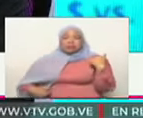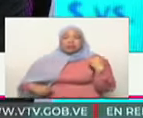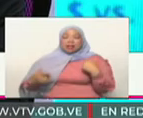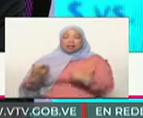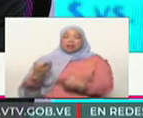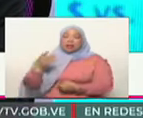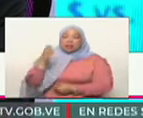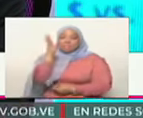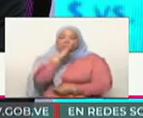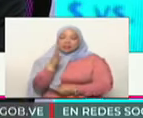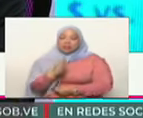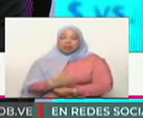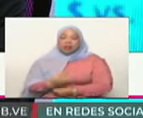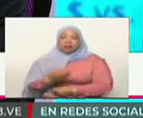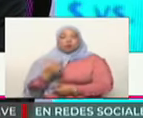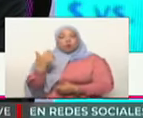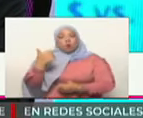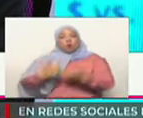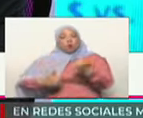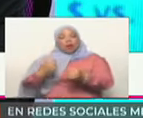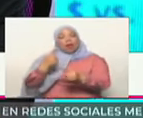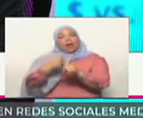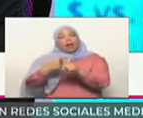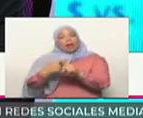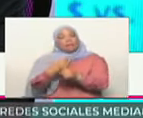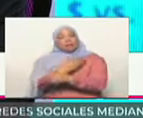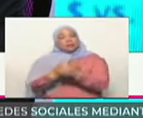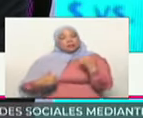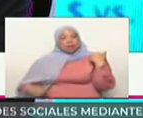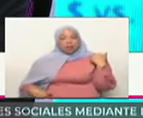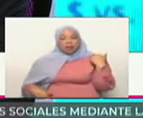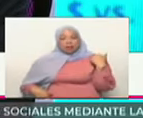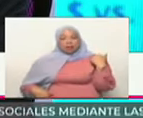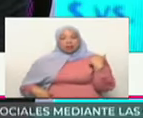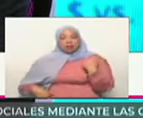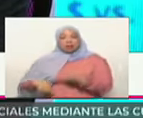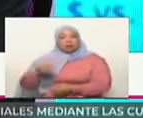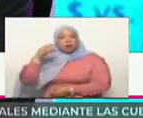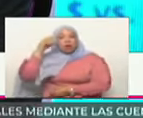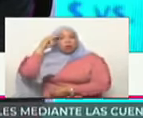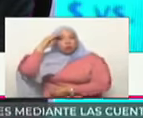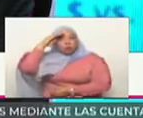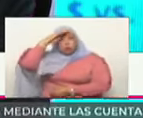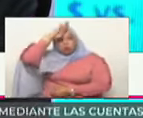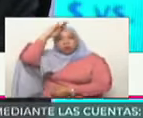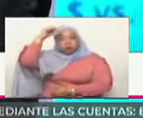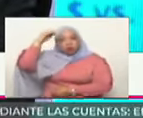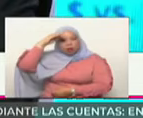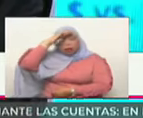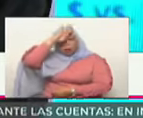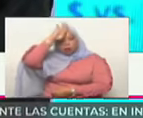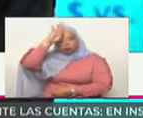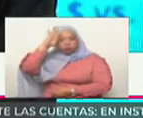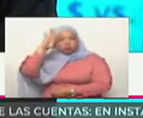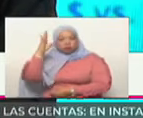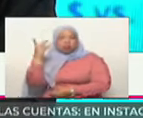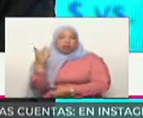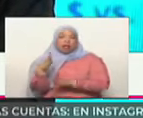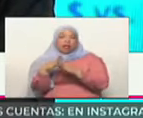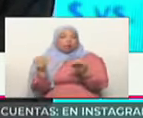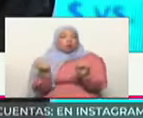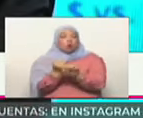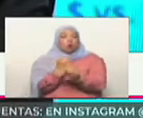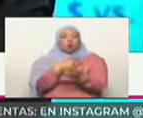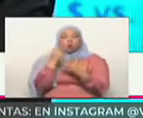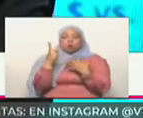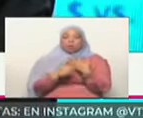Bolsonaro, le vimos la cara a Bolsonaro. Y lo derrotamos, nosotros derrotamos a Bolsonaro en todos los planos